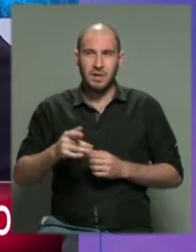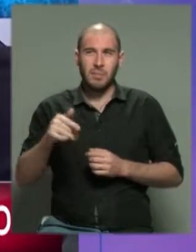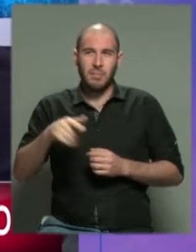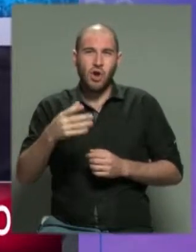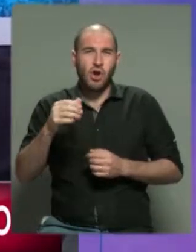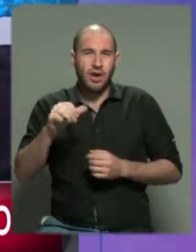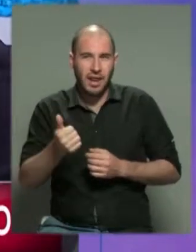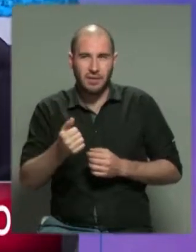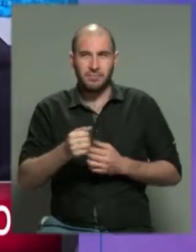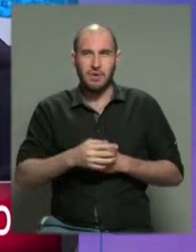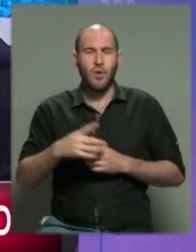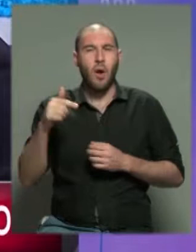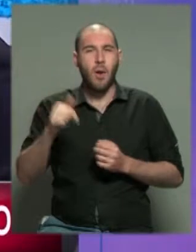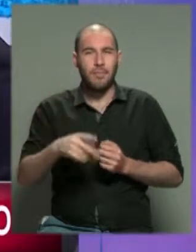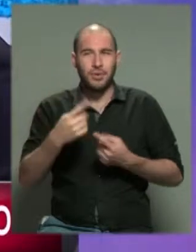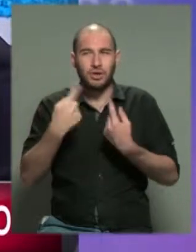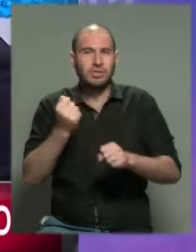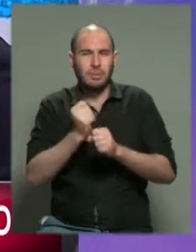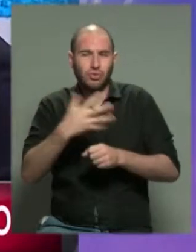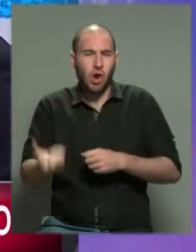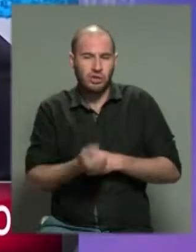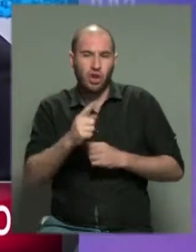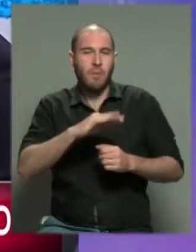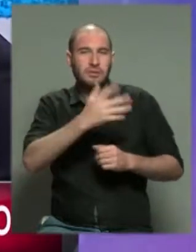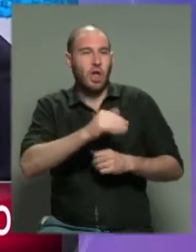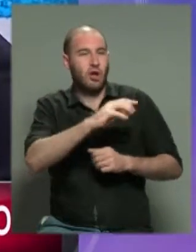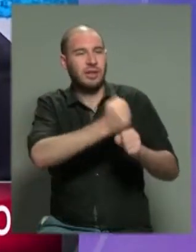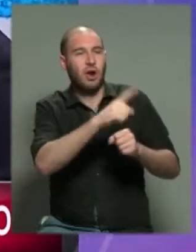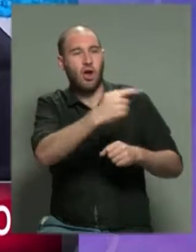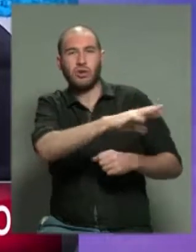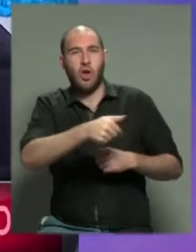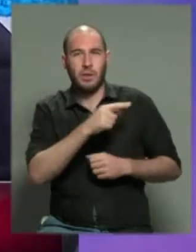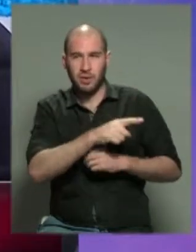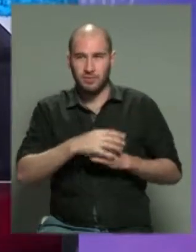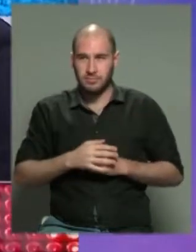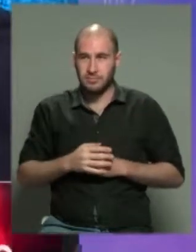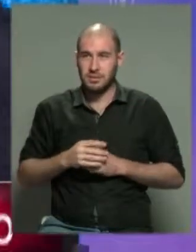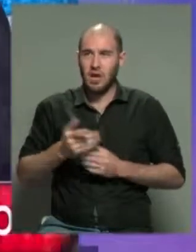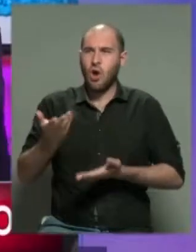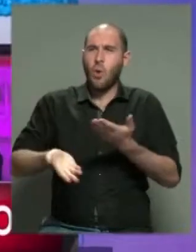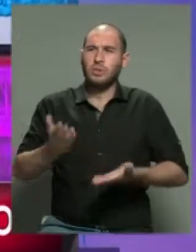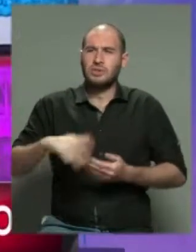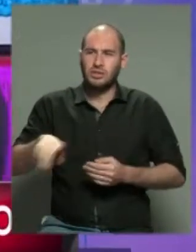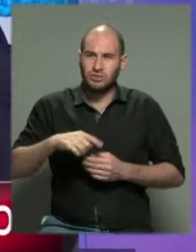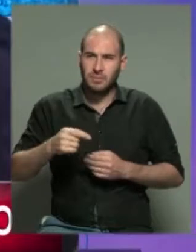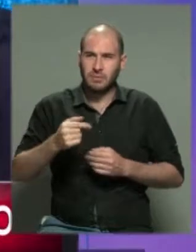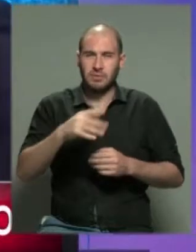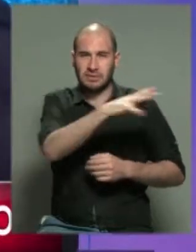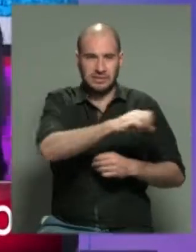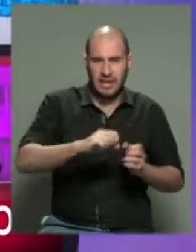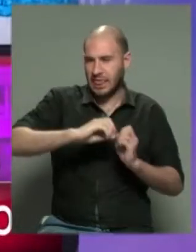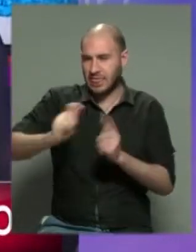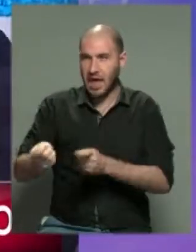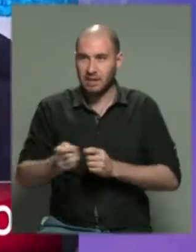ganar, vos te tenés que llevar el fruto de tu trabajo, no robarle el fruto del trabajo al otro. Bueno, la justicia social es sacarle a uno para dárselo a